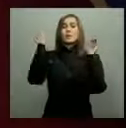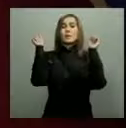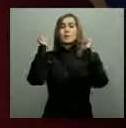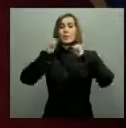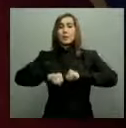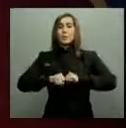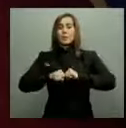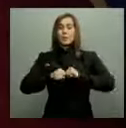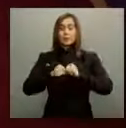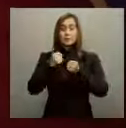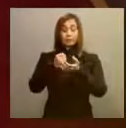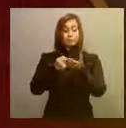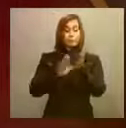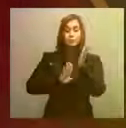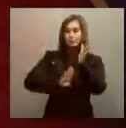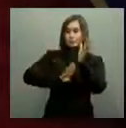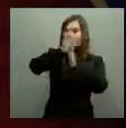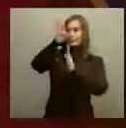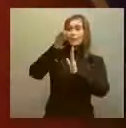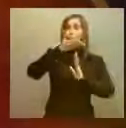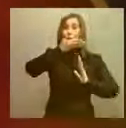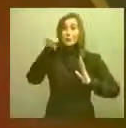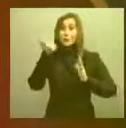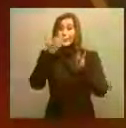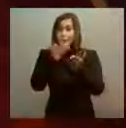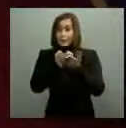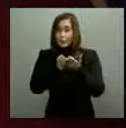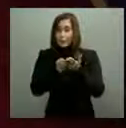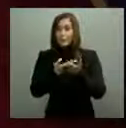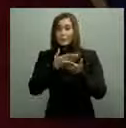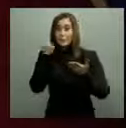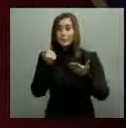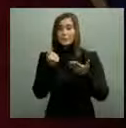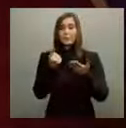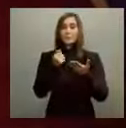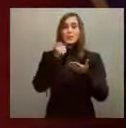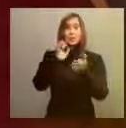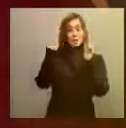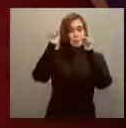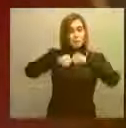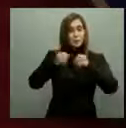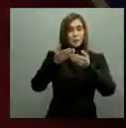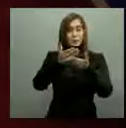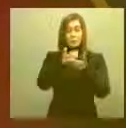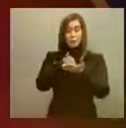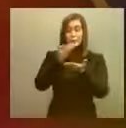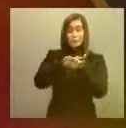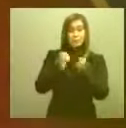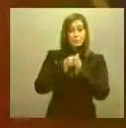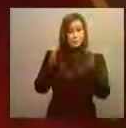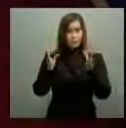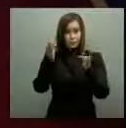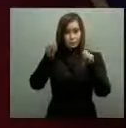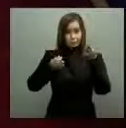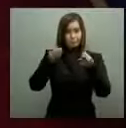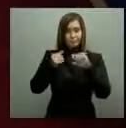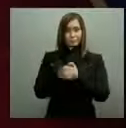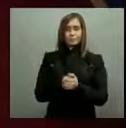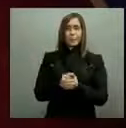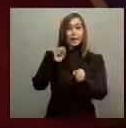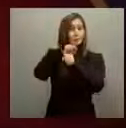crecimiento económico con desarrollo y que asegure la sostenibilidad de las finanzas públicas. La reforma